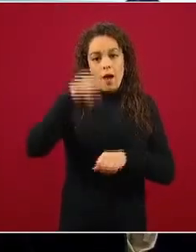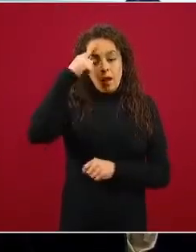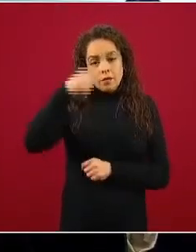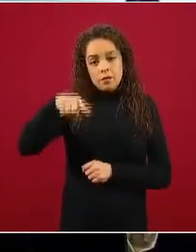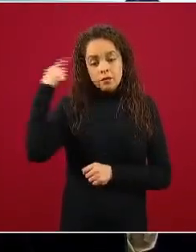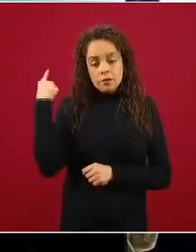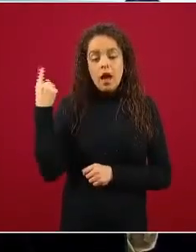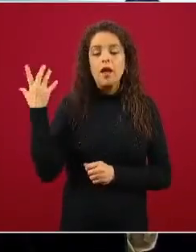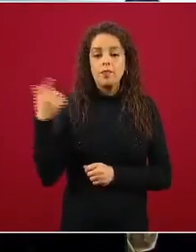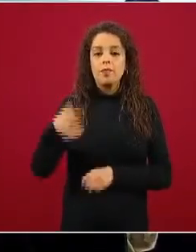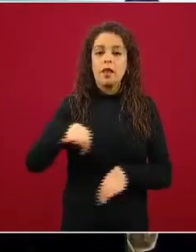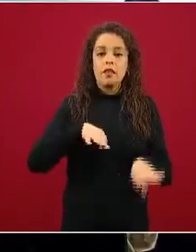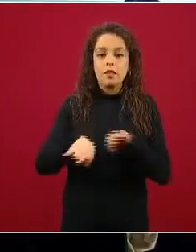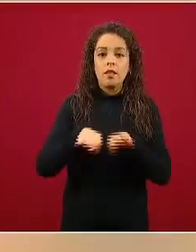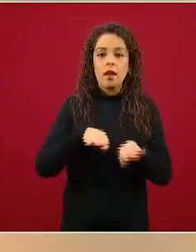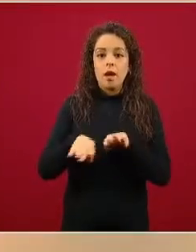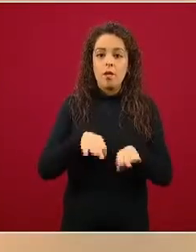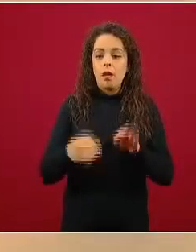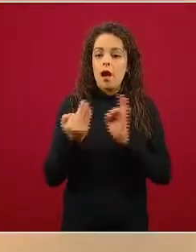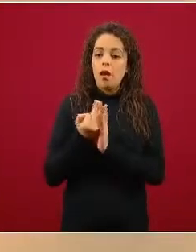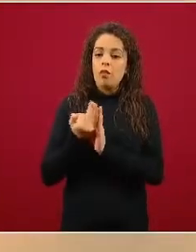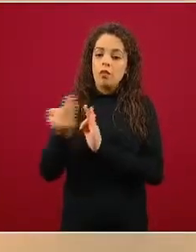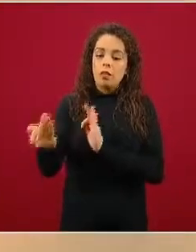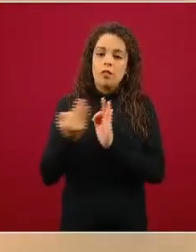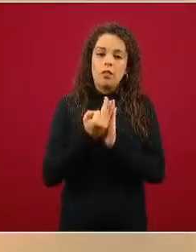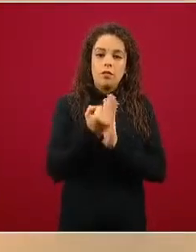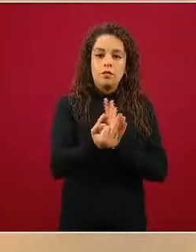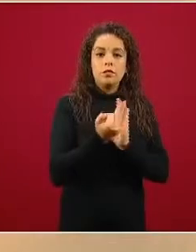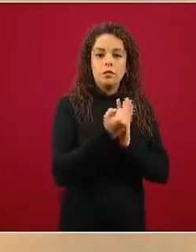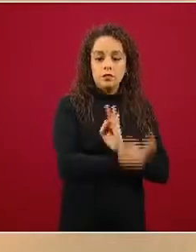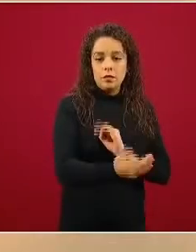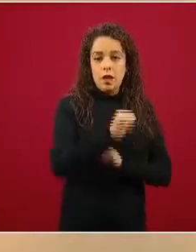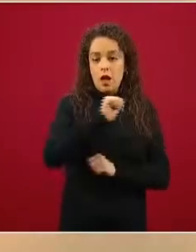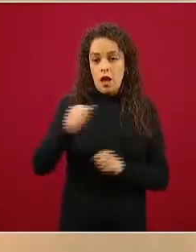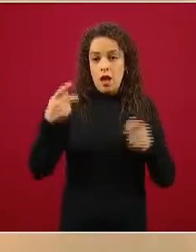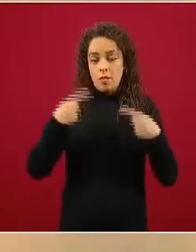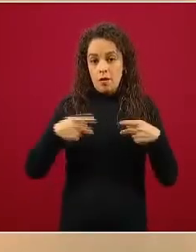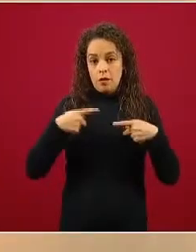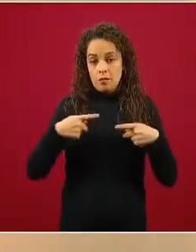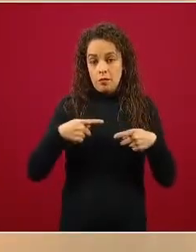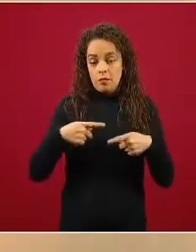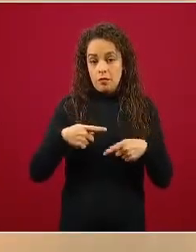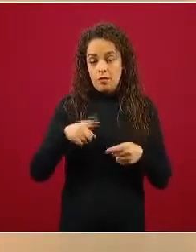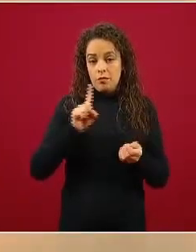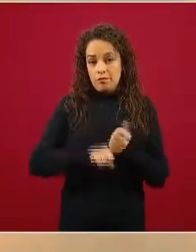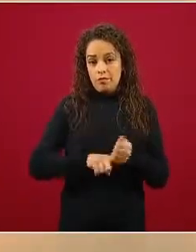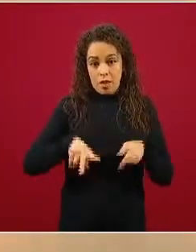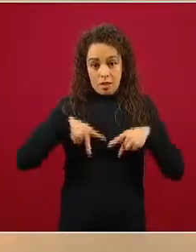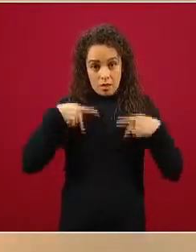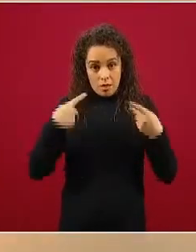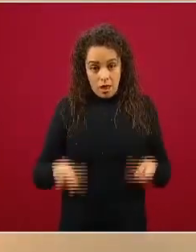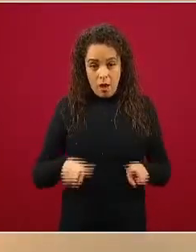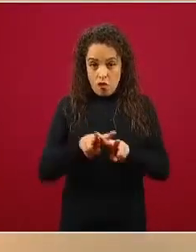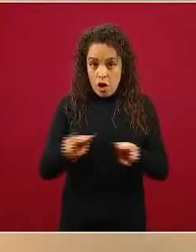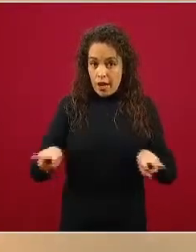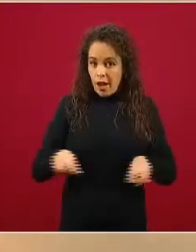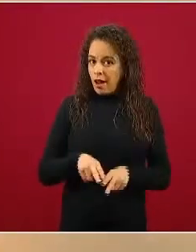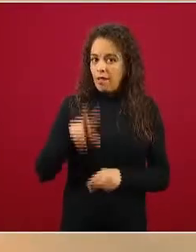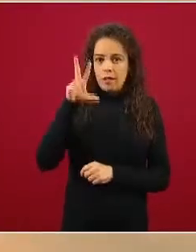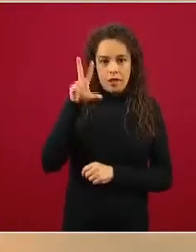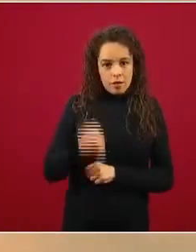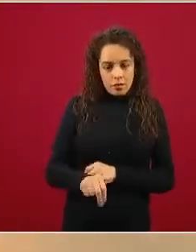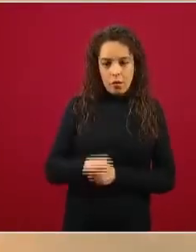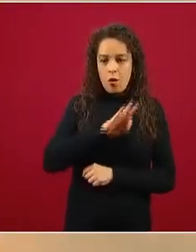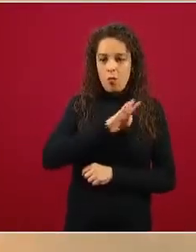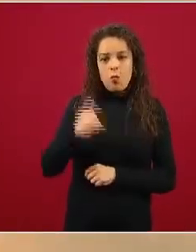no solamente para los trabajadores que son grupos vulnerables, también en la medida de lo posible, trabajo administrativo o que se puede